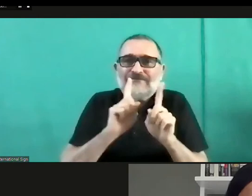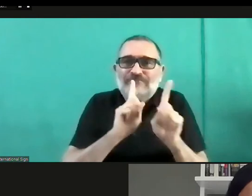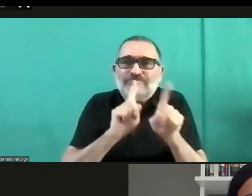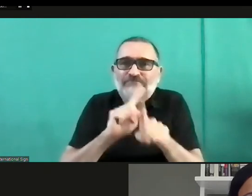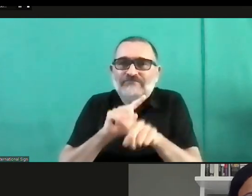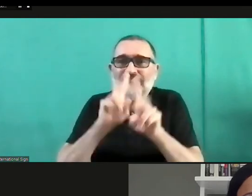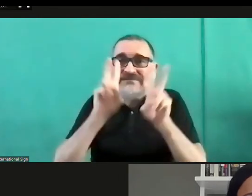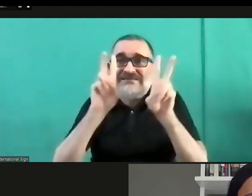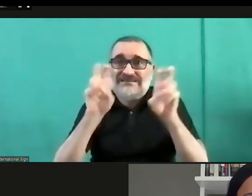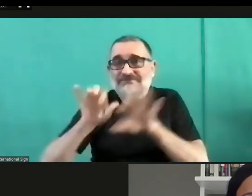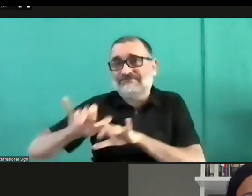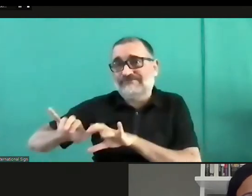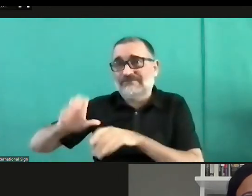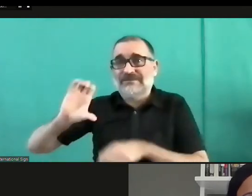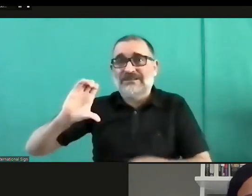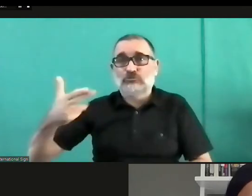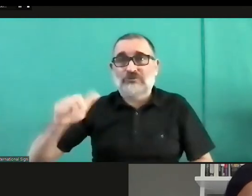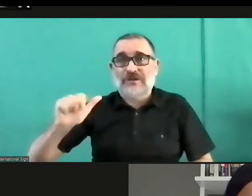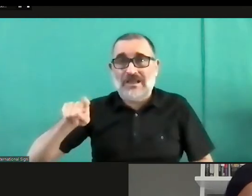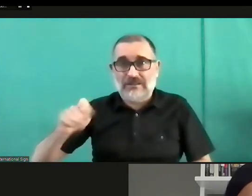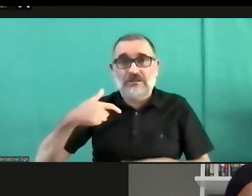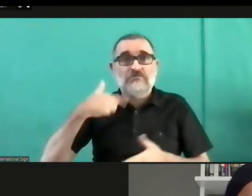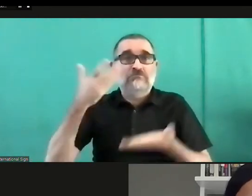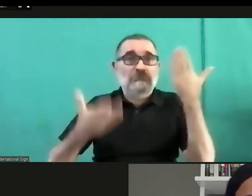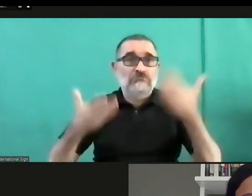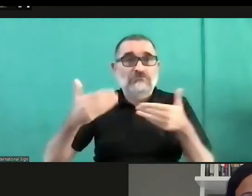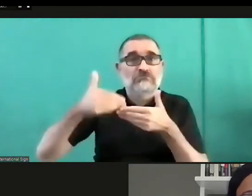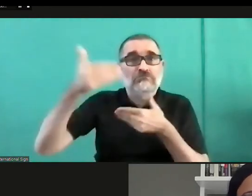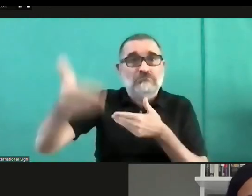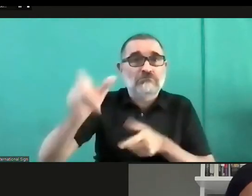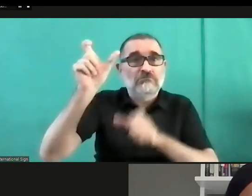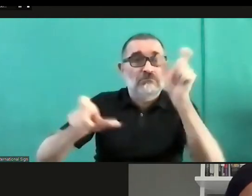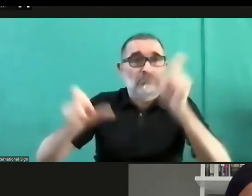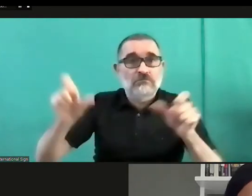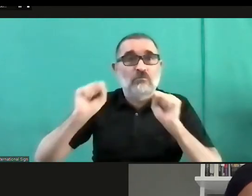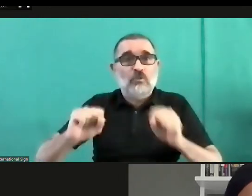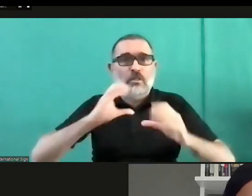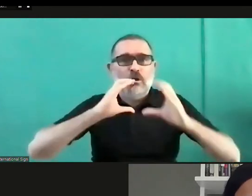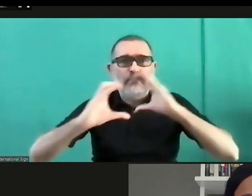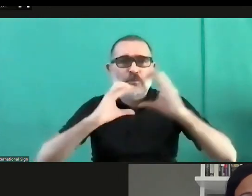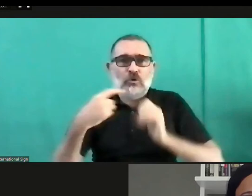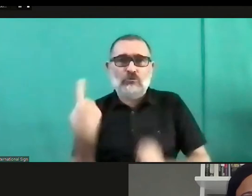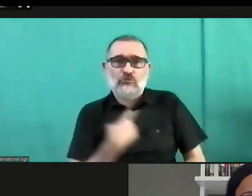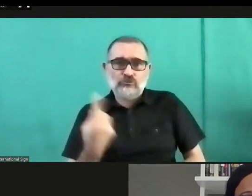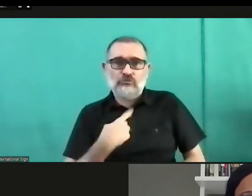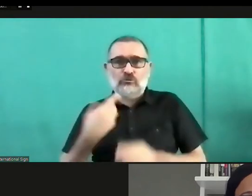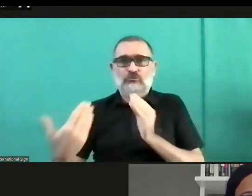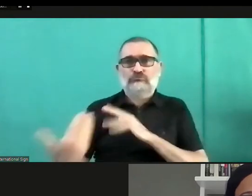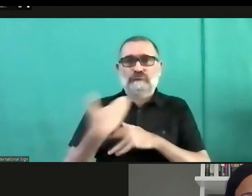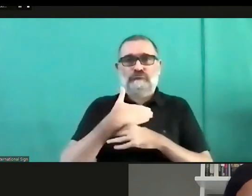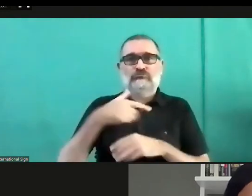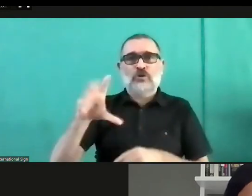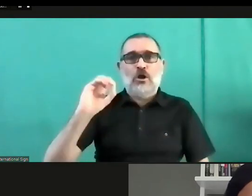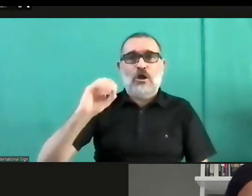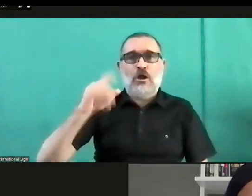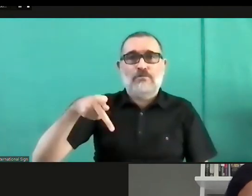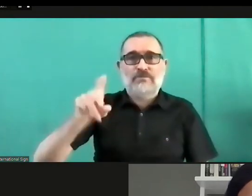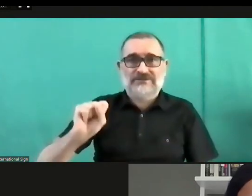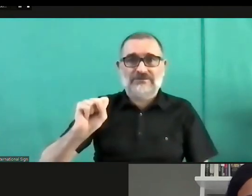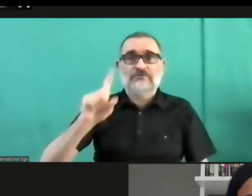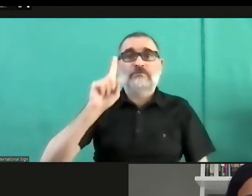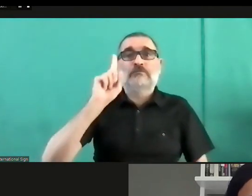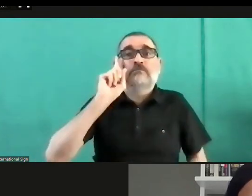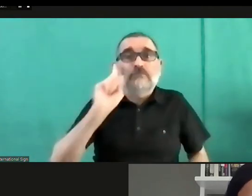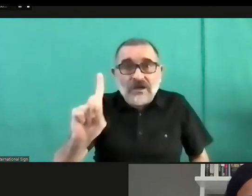el uso de los impuestos los derechos las personas son elementos sumamente